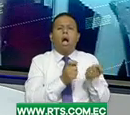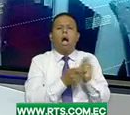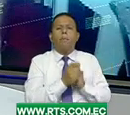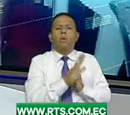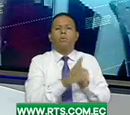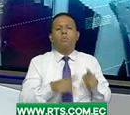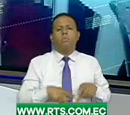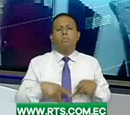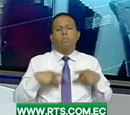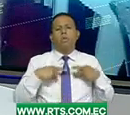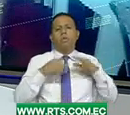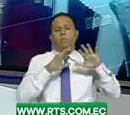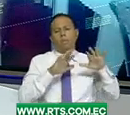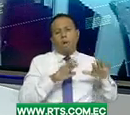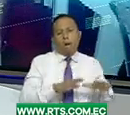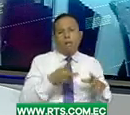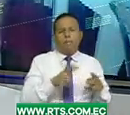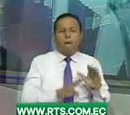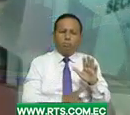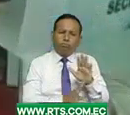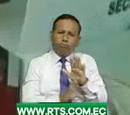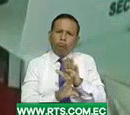de los internos.